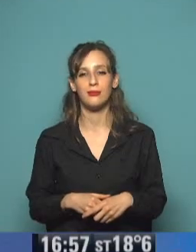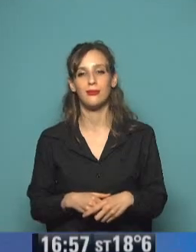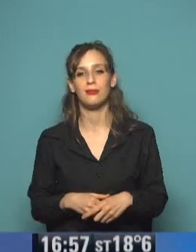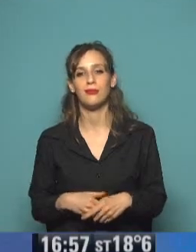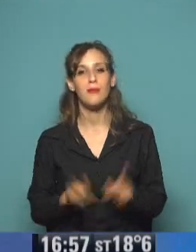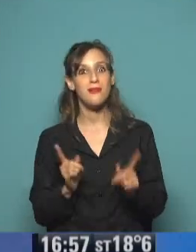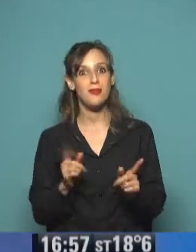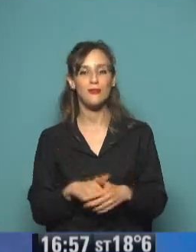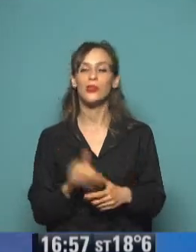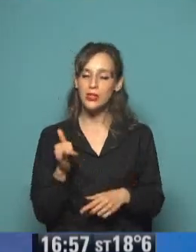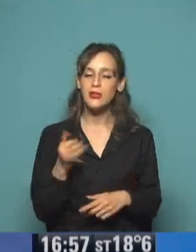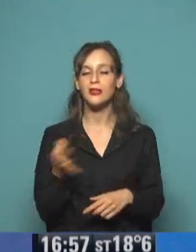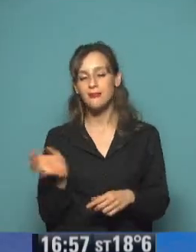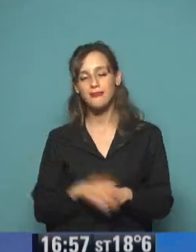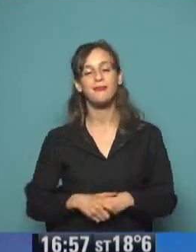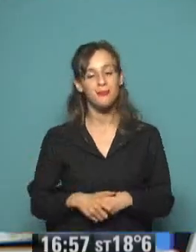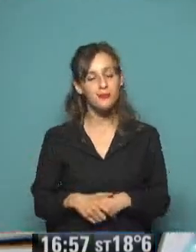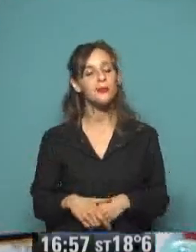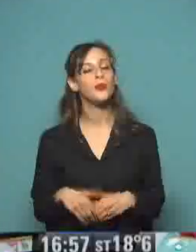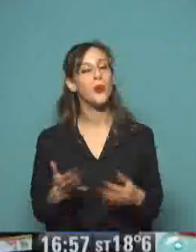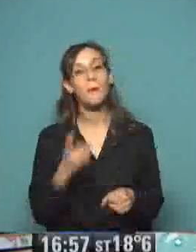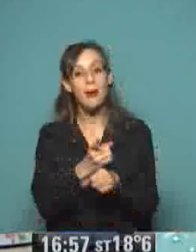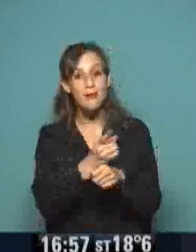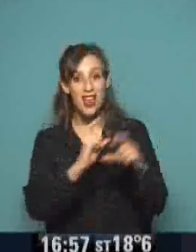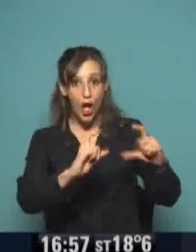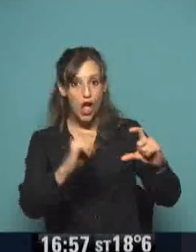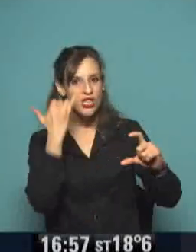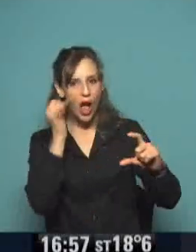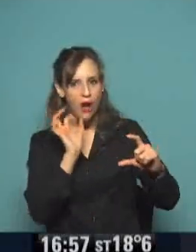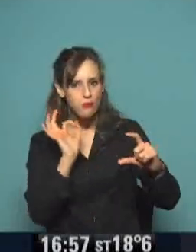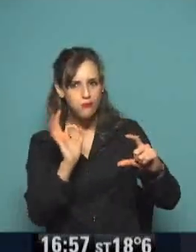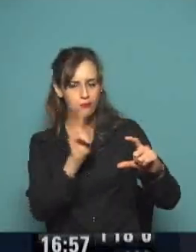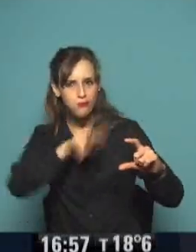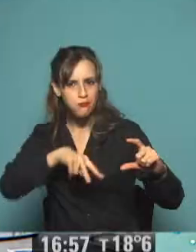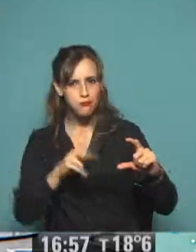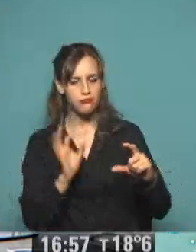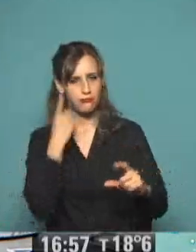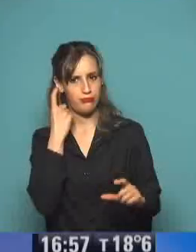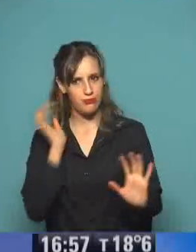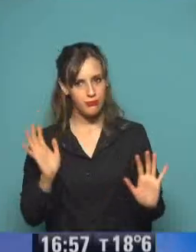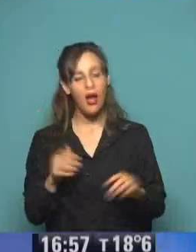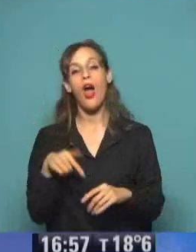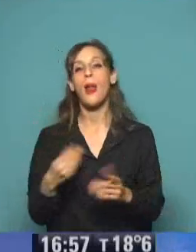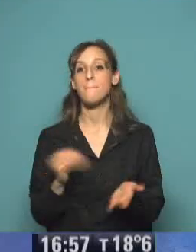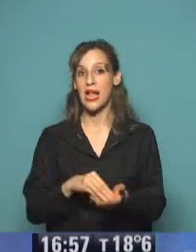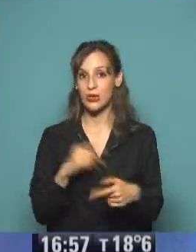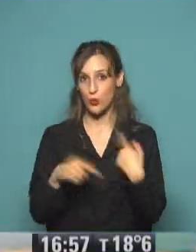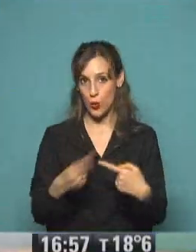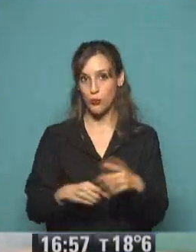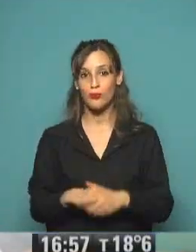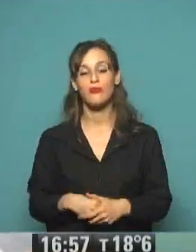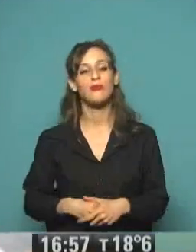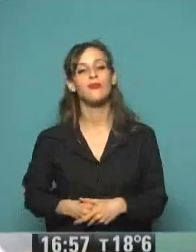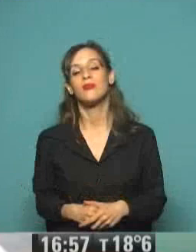este gato. Claro, pero los es verdad. En la primera de este estrofa. Gato mientras bailo este gato. Muy exacto. Bien. ¿Y ahora qué les parece si leemos o